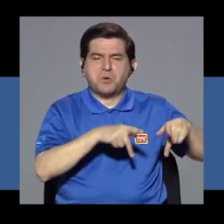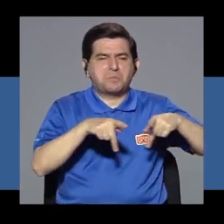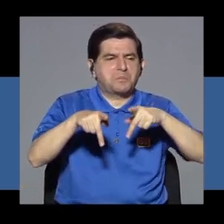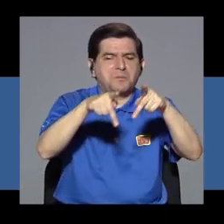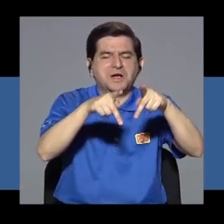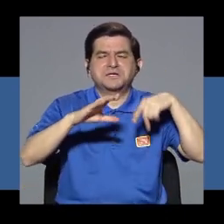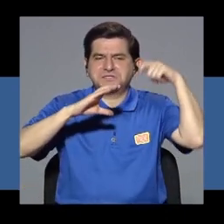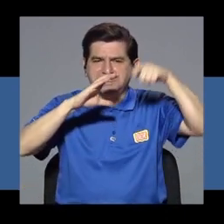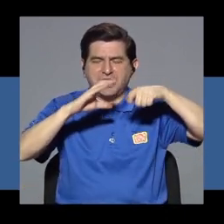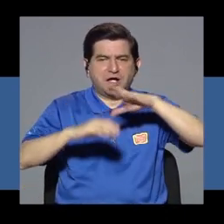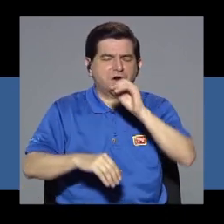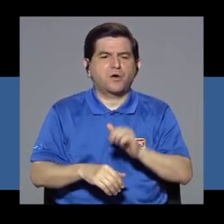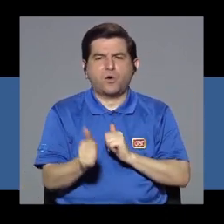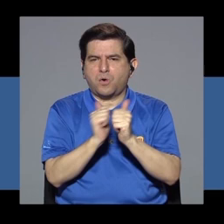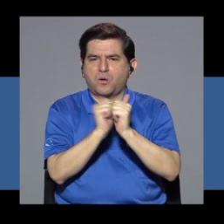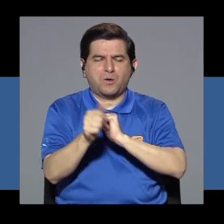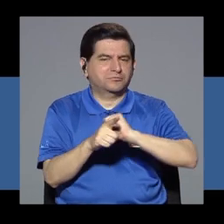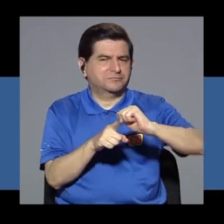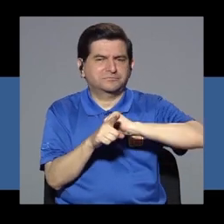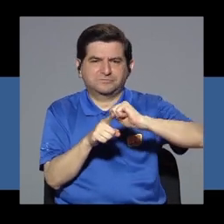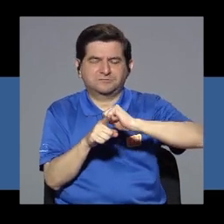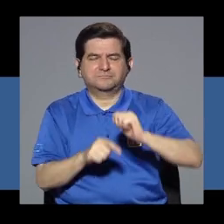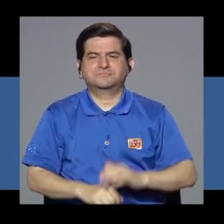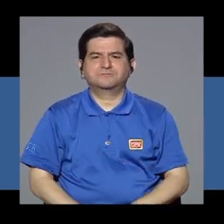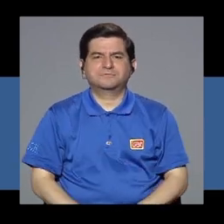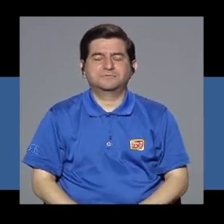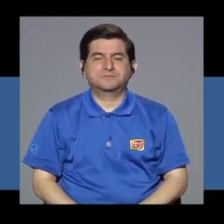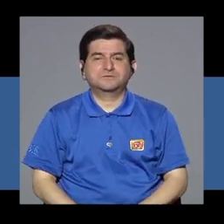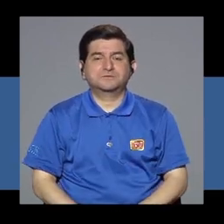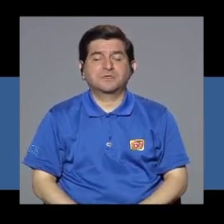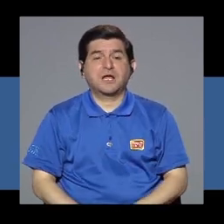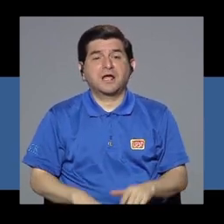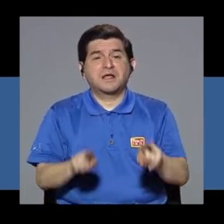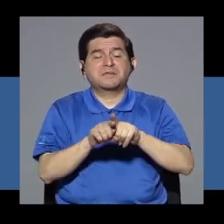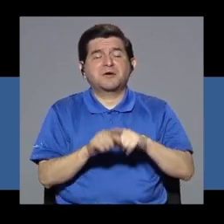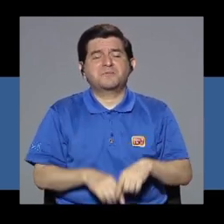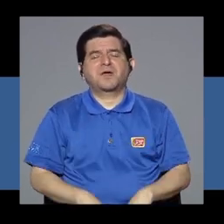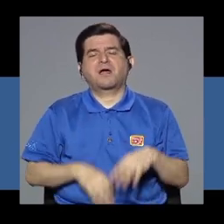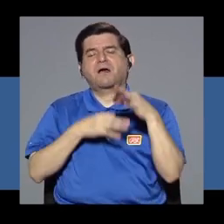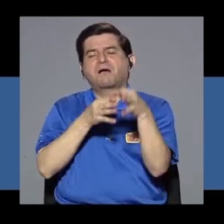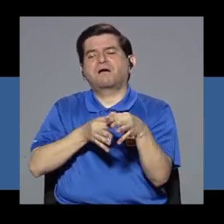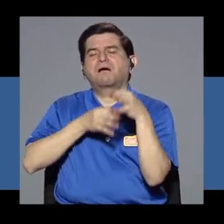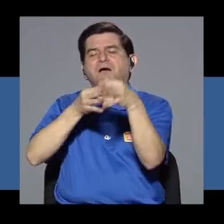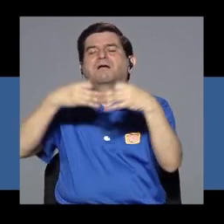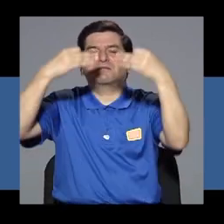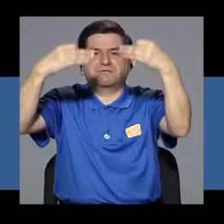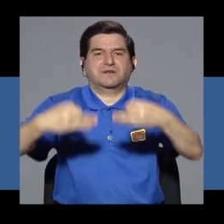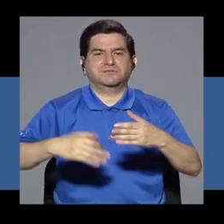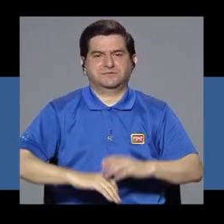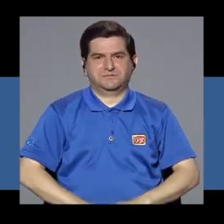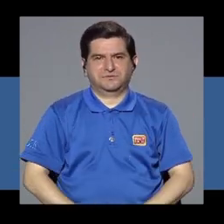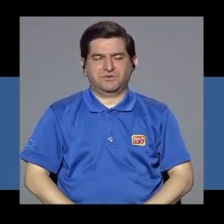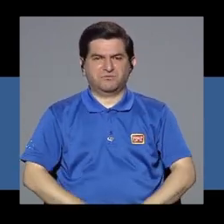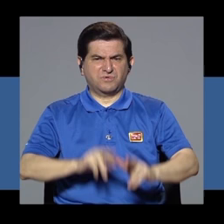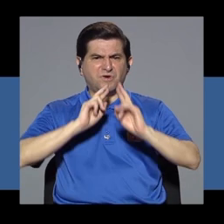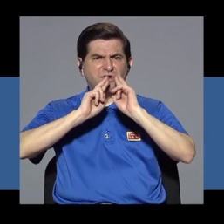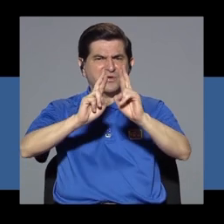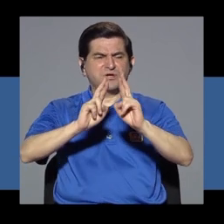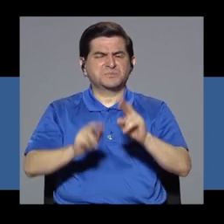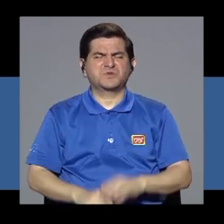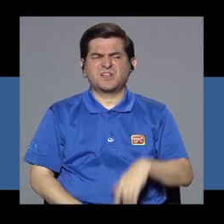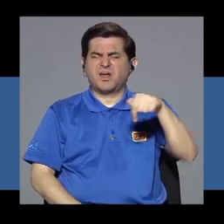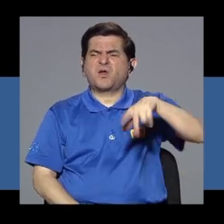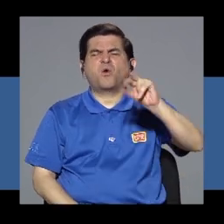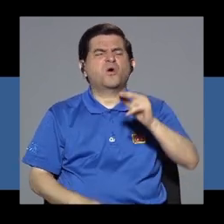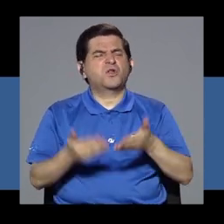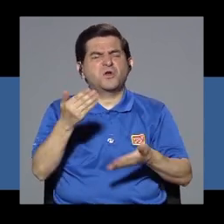paseo, al cine o practicar deporte. Dar largas o posponer la decisión. Podés contestar, hoy